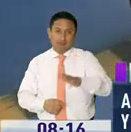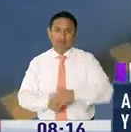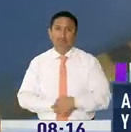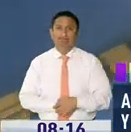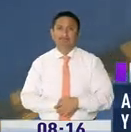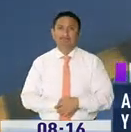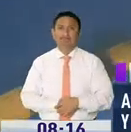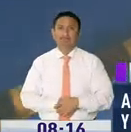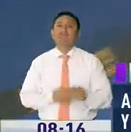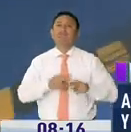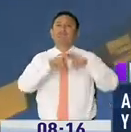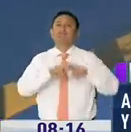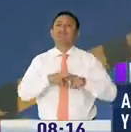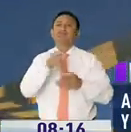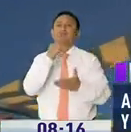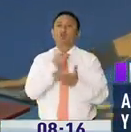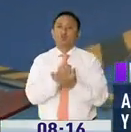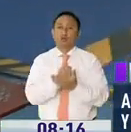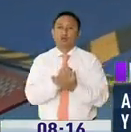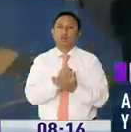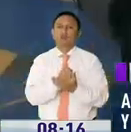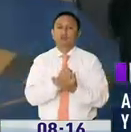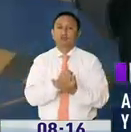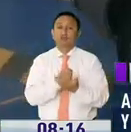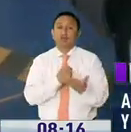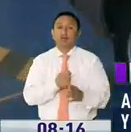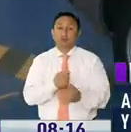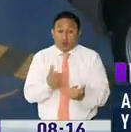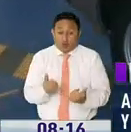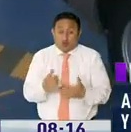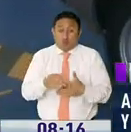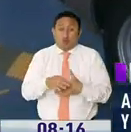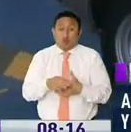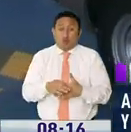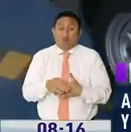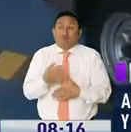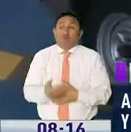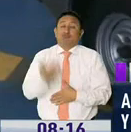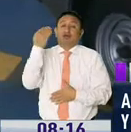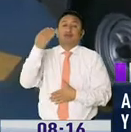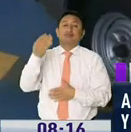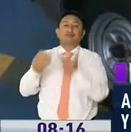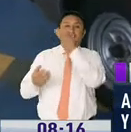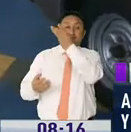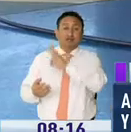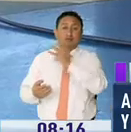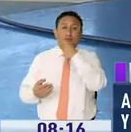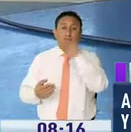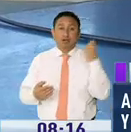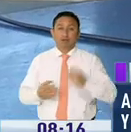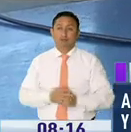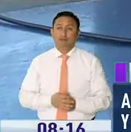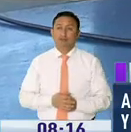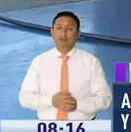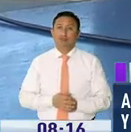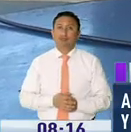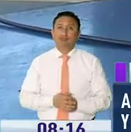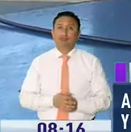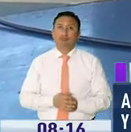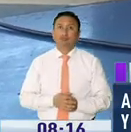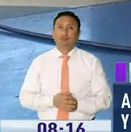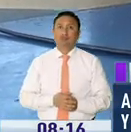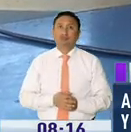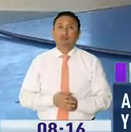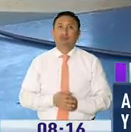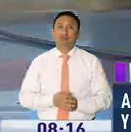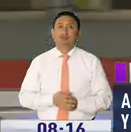servicio de revisión y matriculación vehicular está suspendido desde el pasado 16 de marzo. En Quito informó